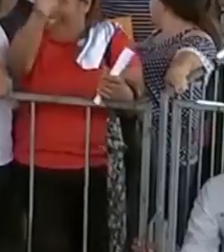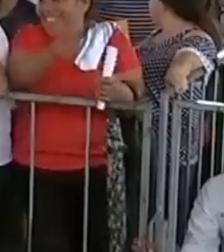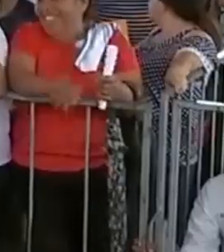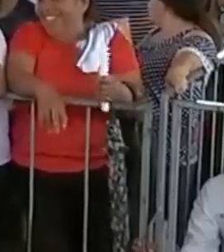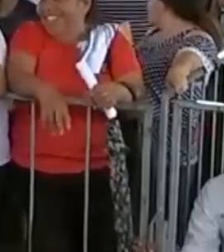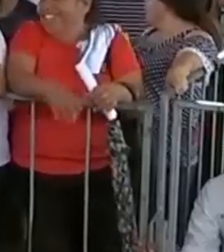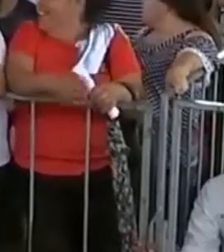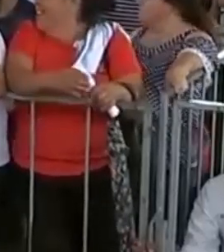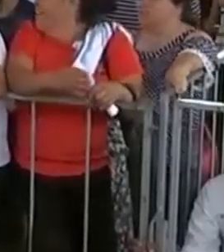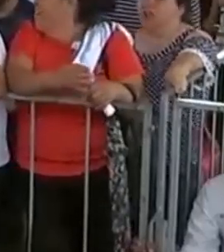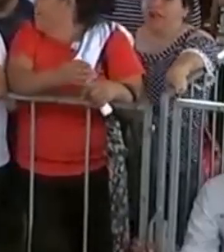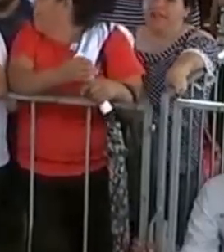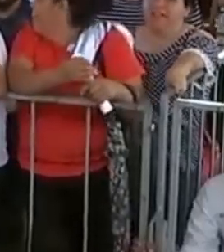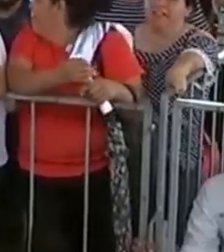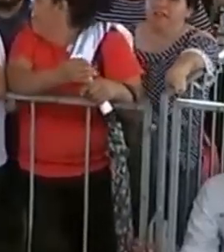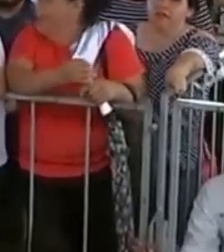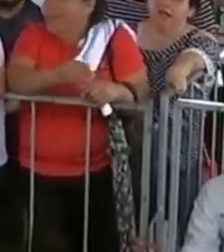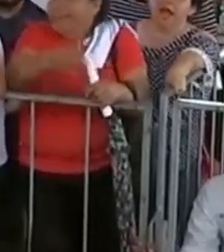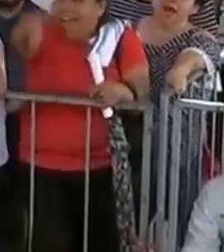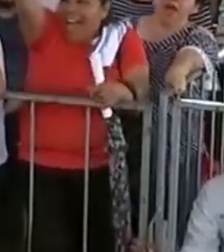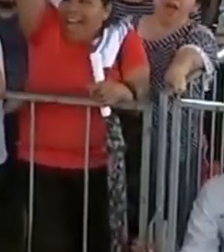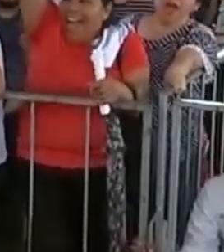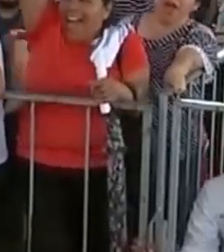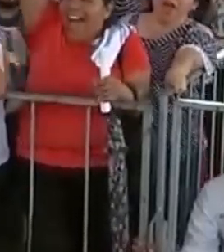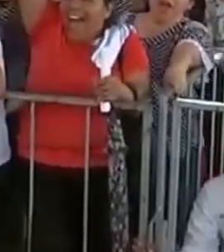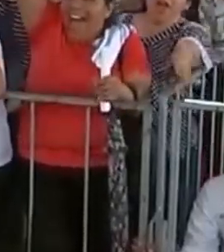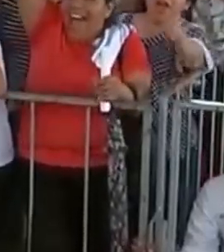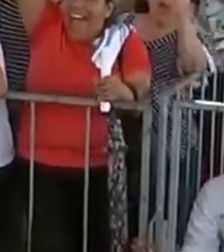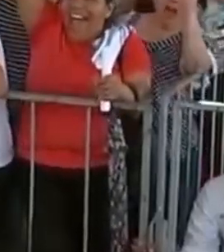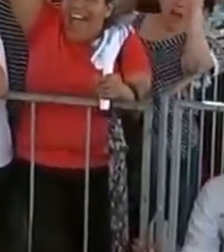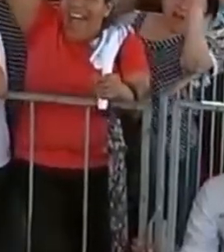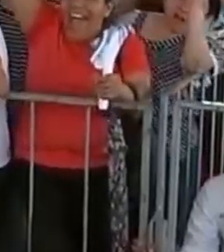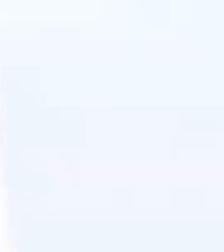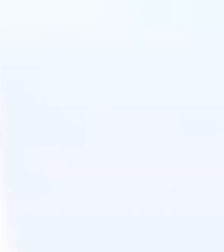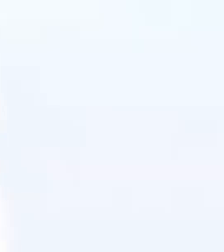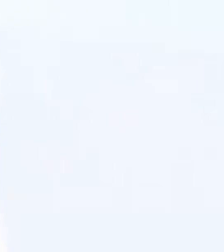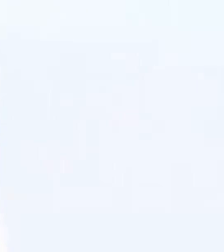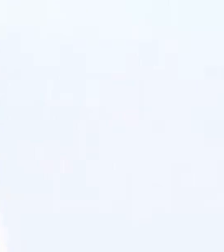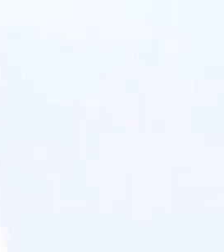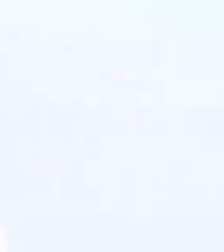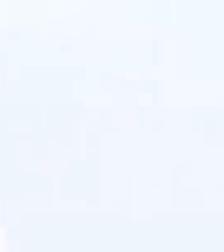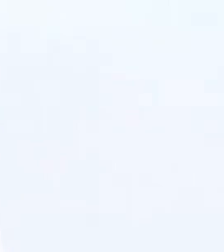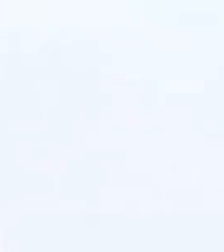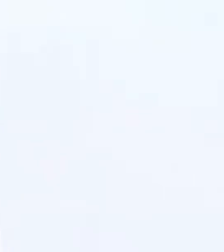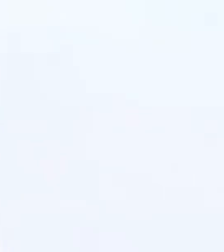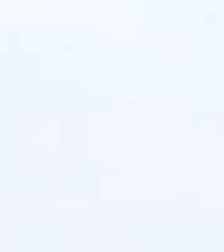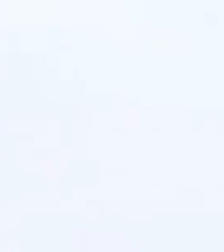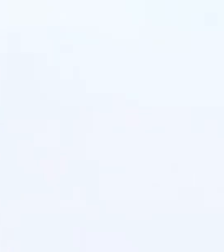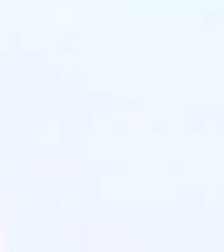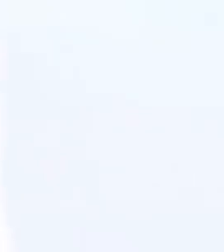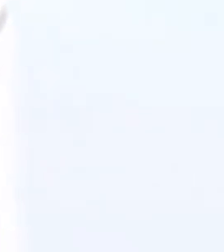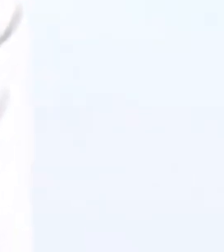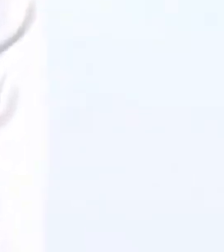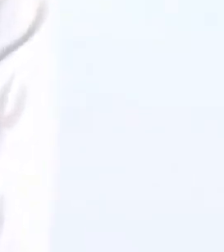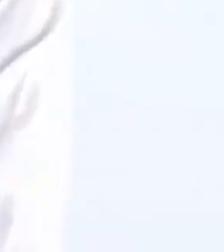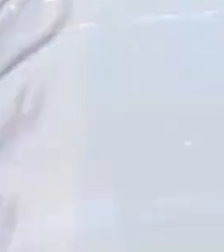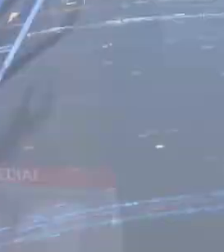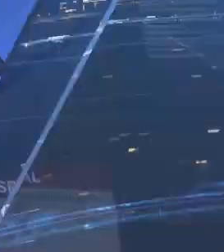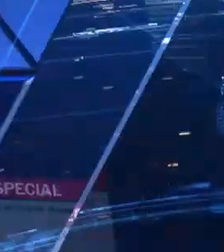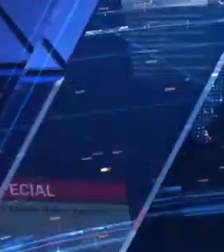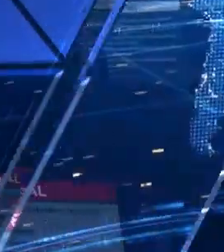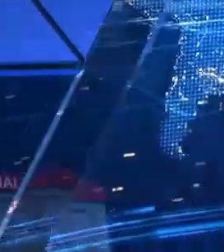el presidente de la república en apariencia busca rectificar y si bueno que se haga una consulta a la sociedad hay